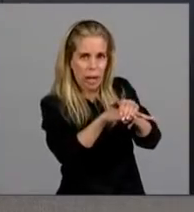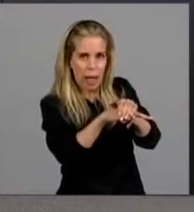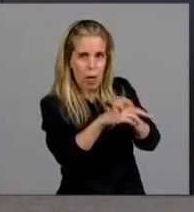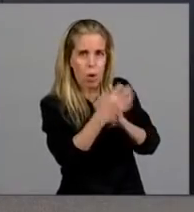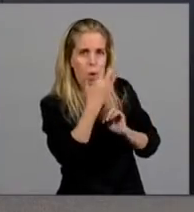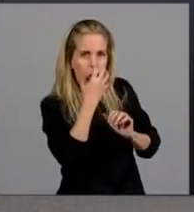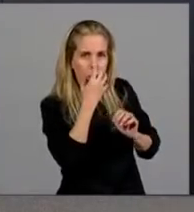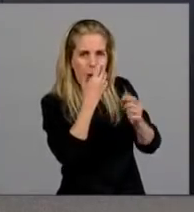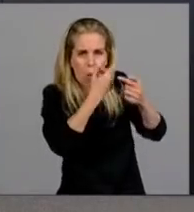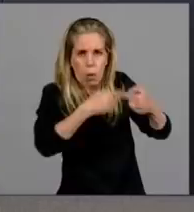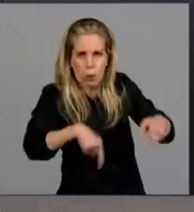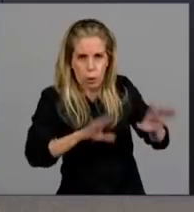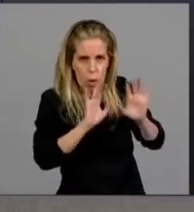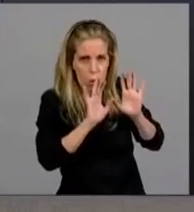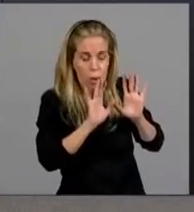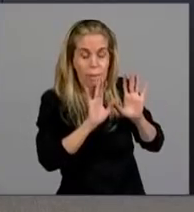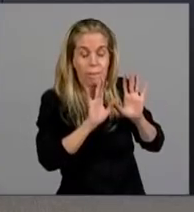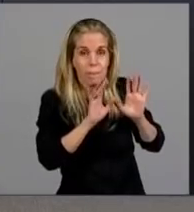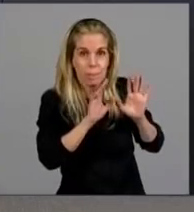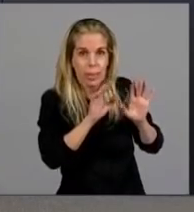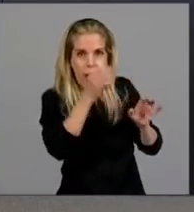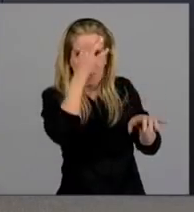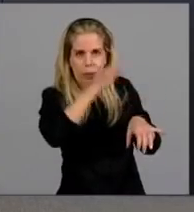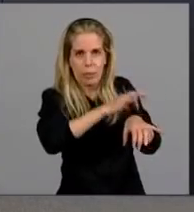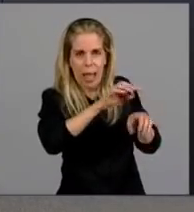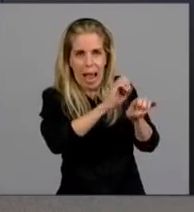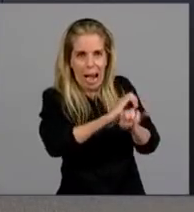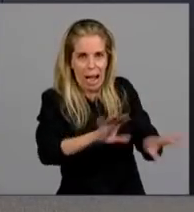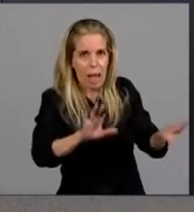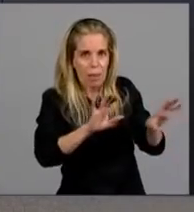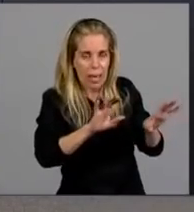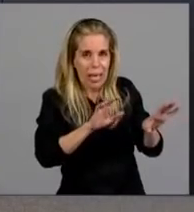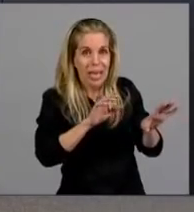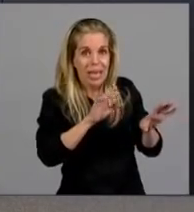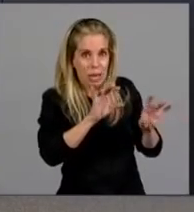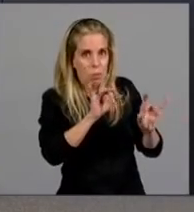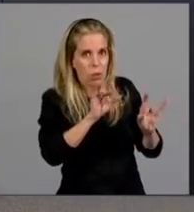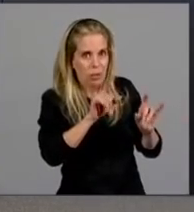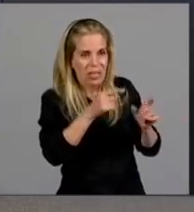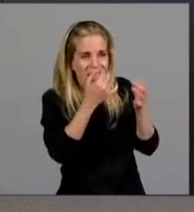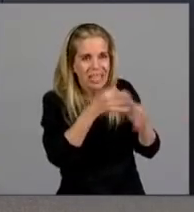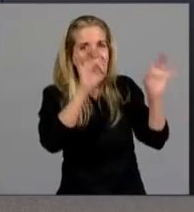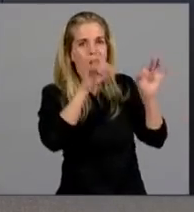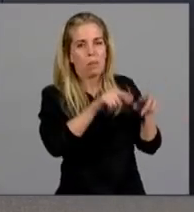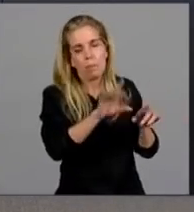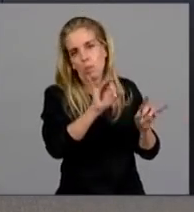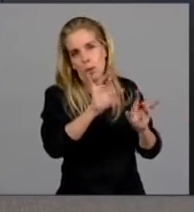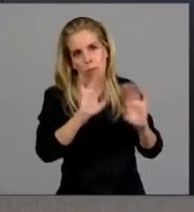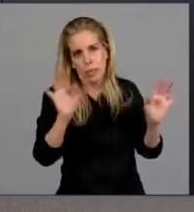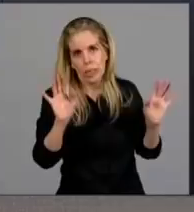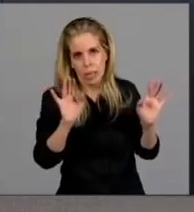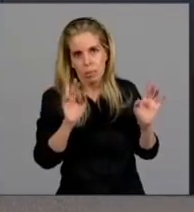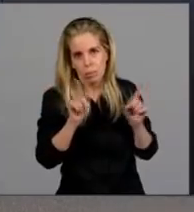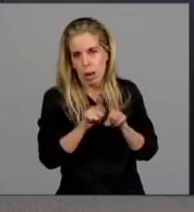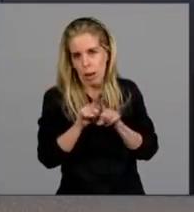Además de que el nivel de sobrevida no es demasiado alto, como bien dijo